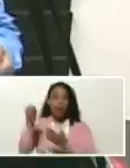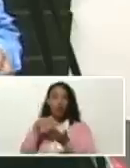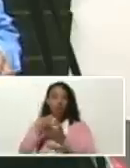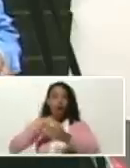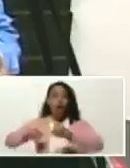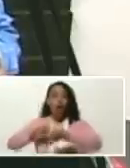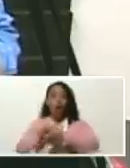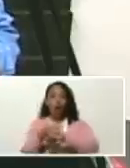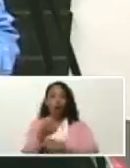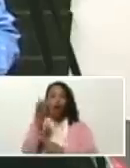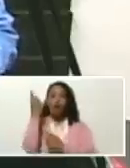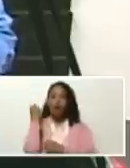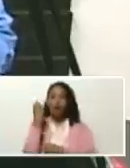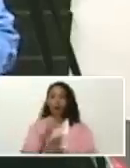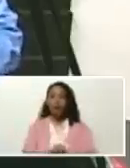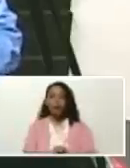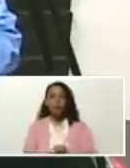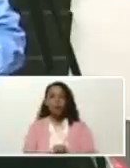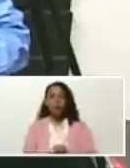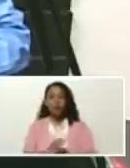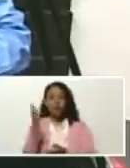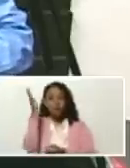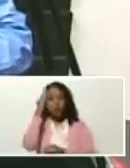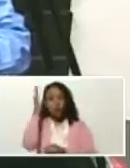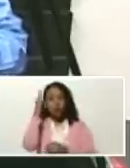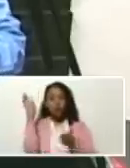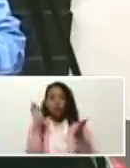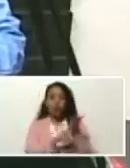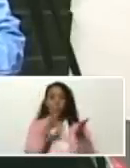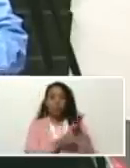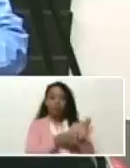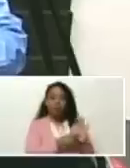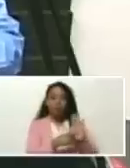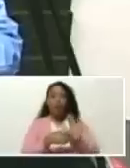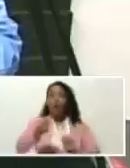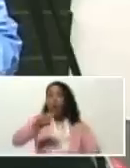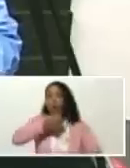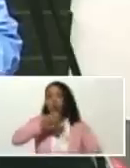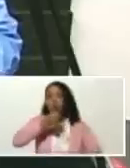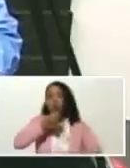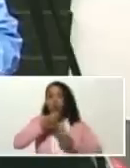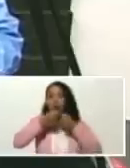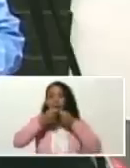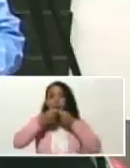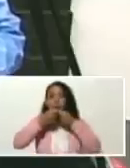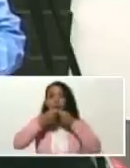ayer se supo por versiones de prensa filtradas